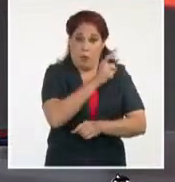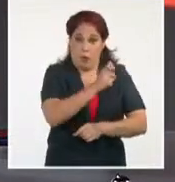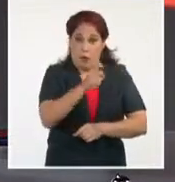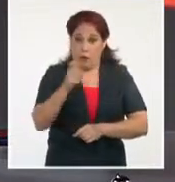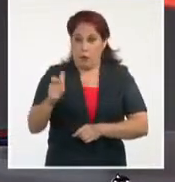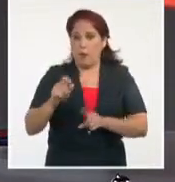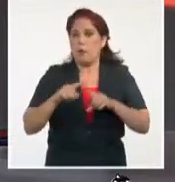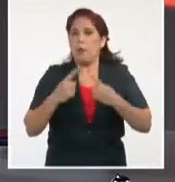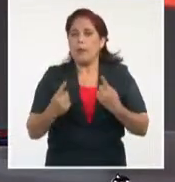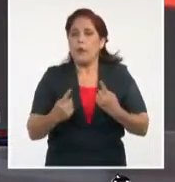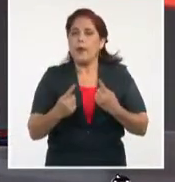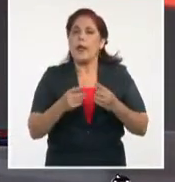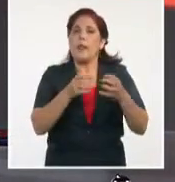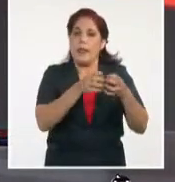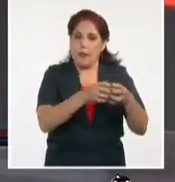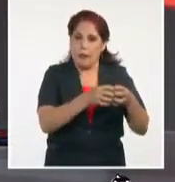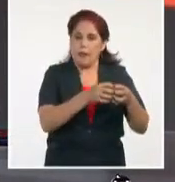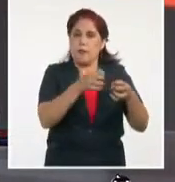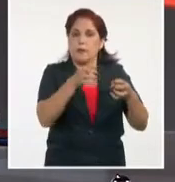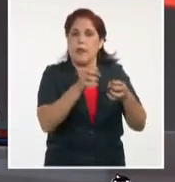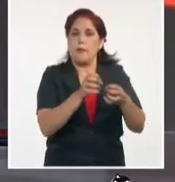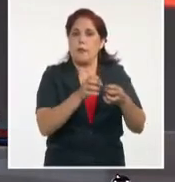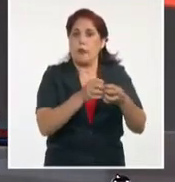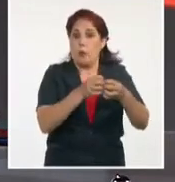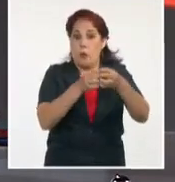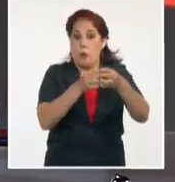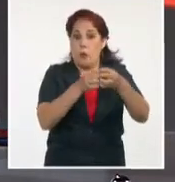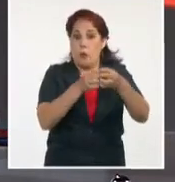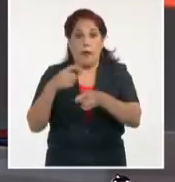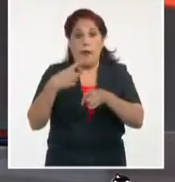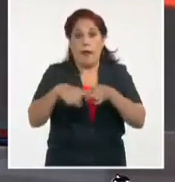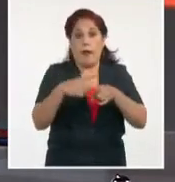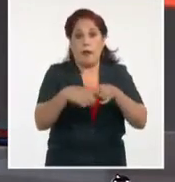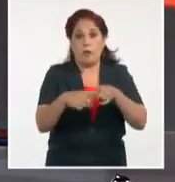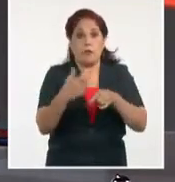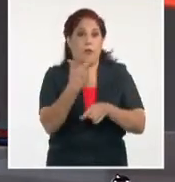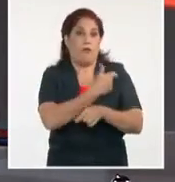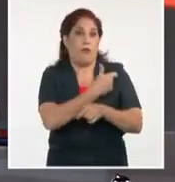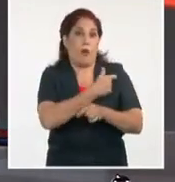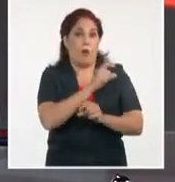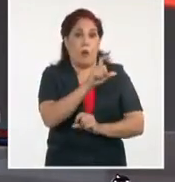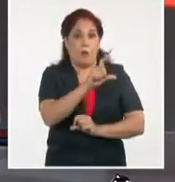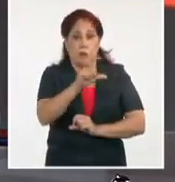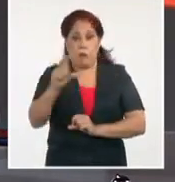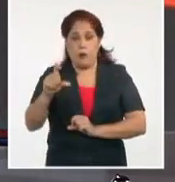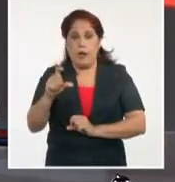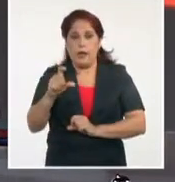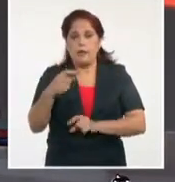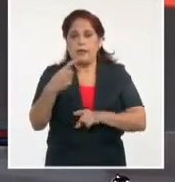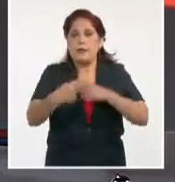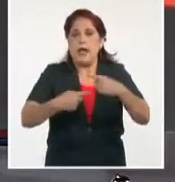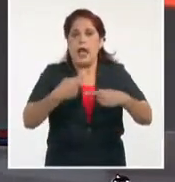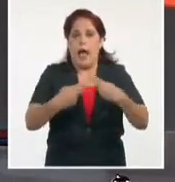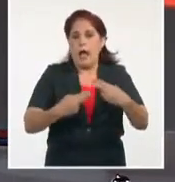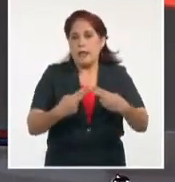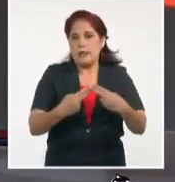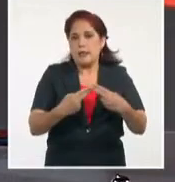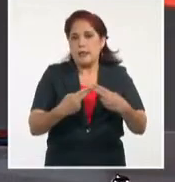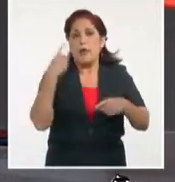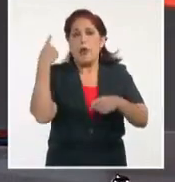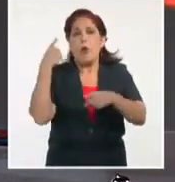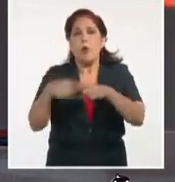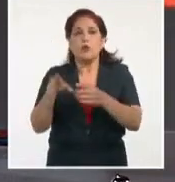para poder trasladar los recursos de las vacunas que se utilizan de los candidatos vacunales hacia un